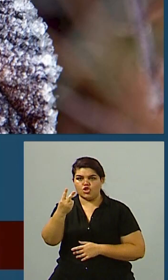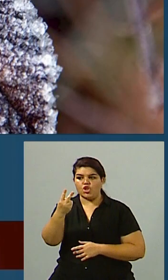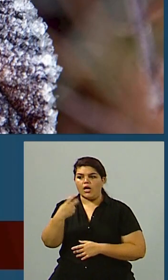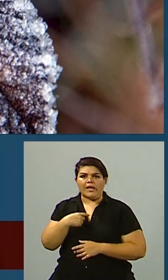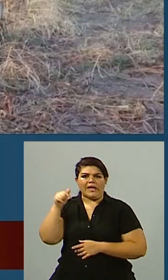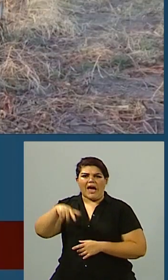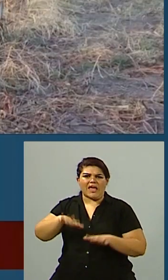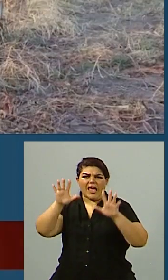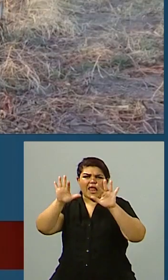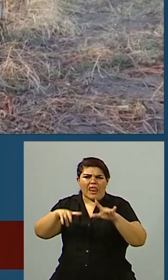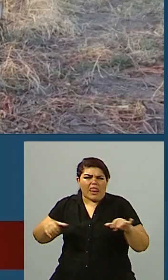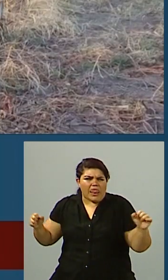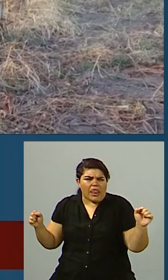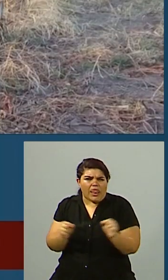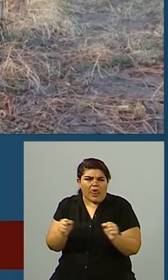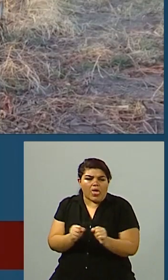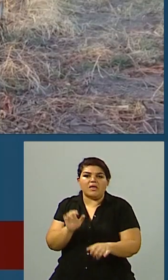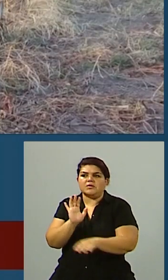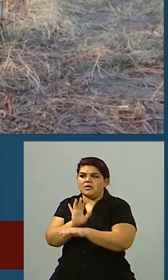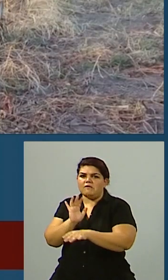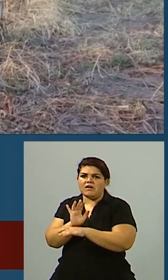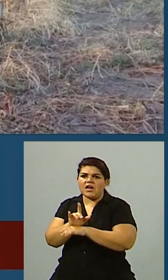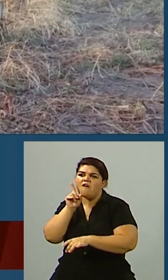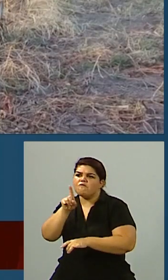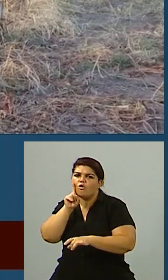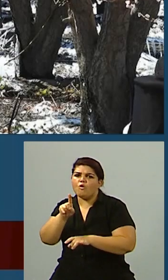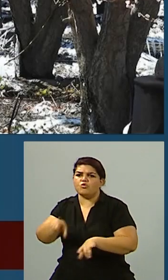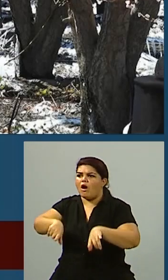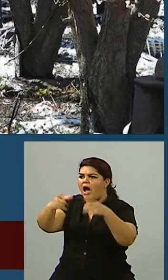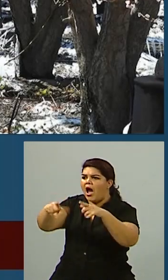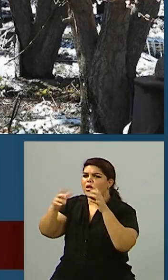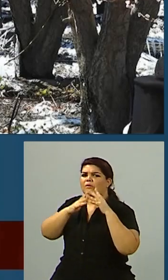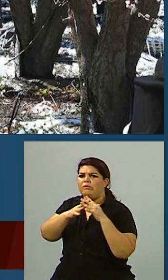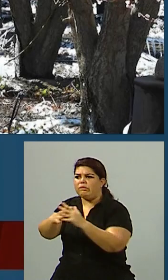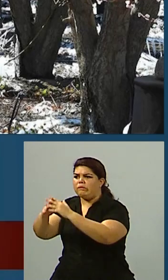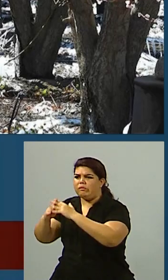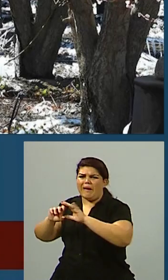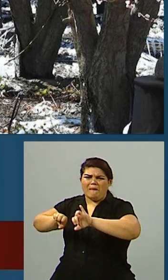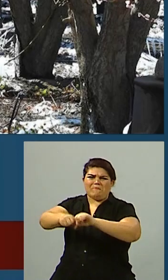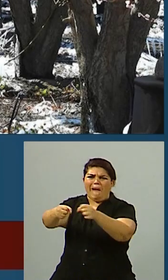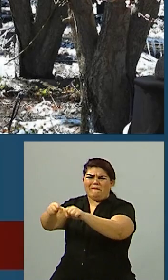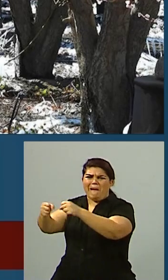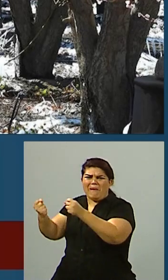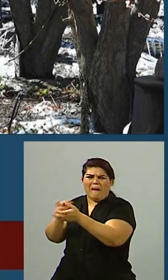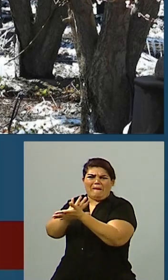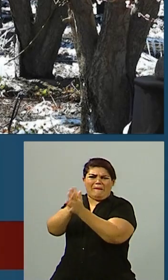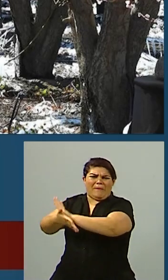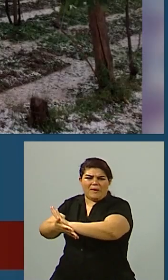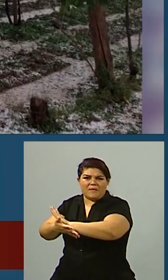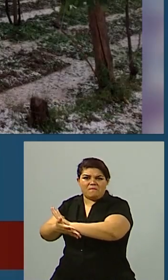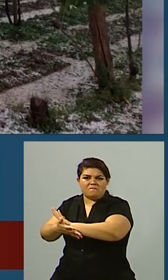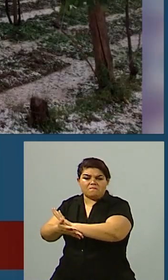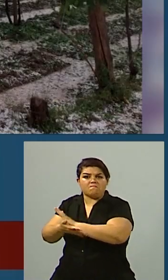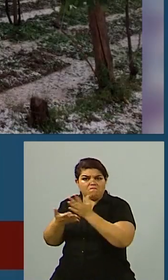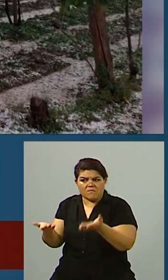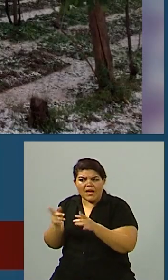a la provincia de Mendoza. Sí. En este caso, por supuesto, ha sido muy sectorial, ha sido muy diverso cómo